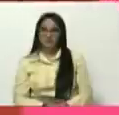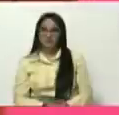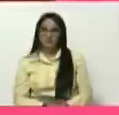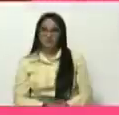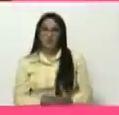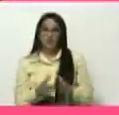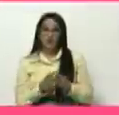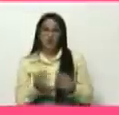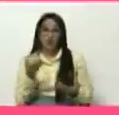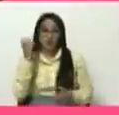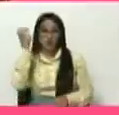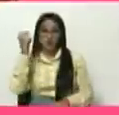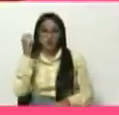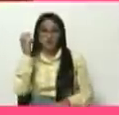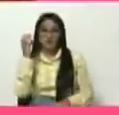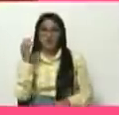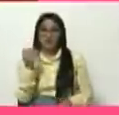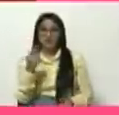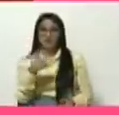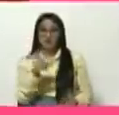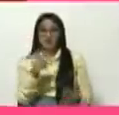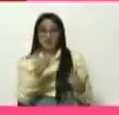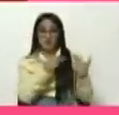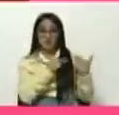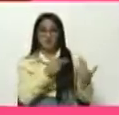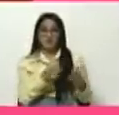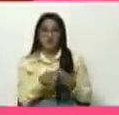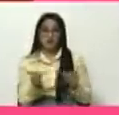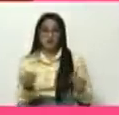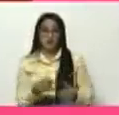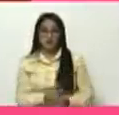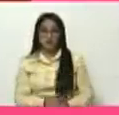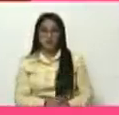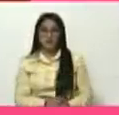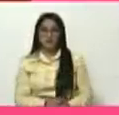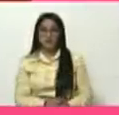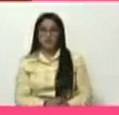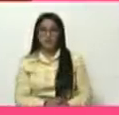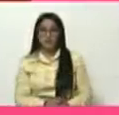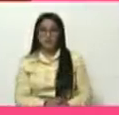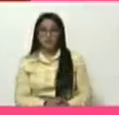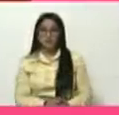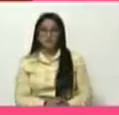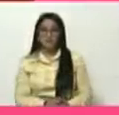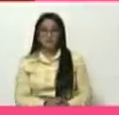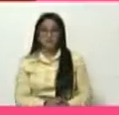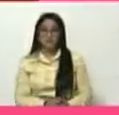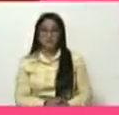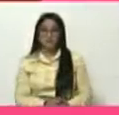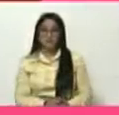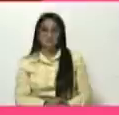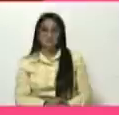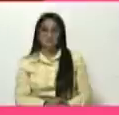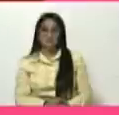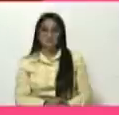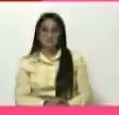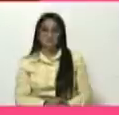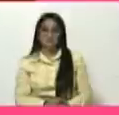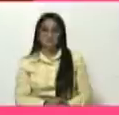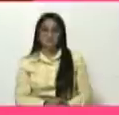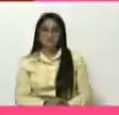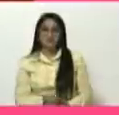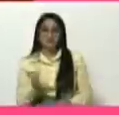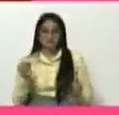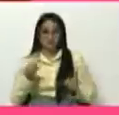¿Todos están conscientes del rol que les toca? ¿Todas? ¿No? ¿Sí? ¿Sí de verdad o